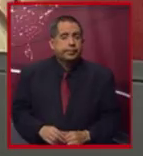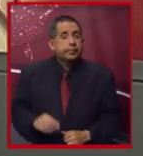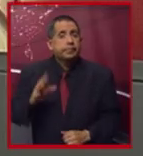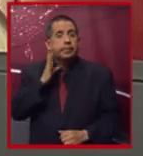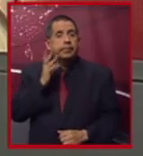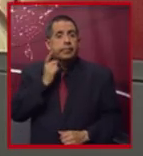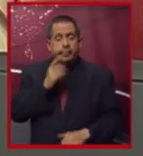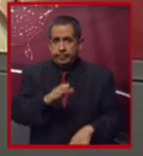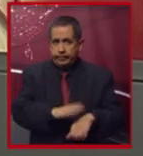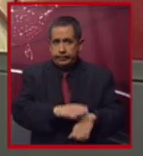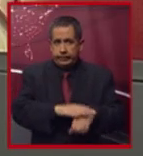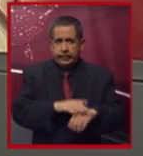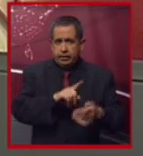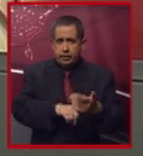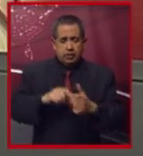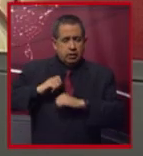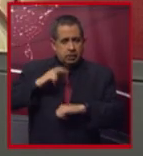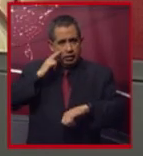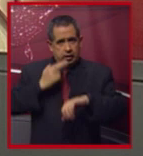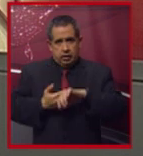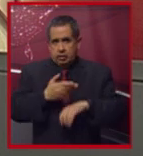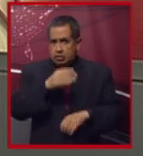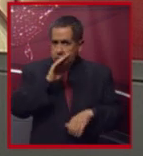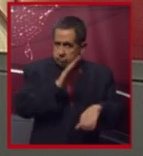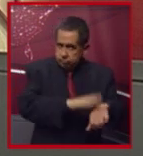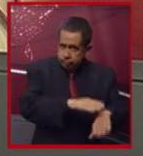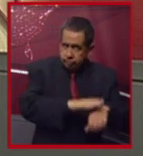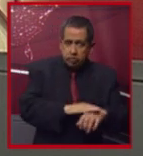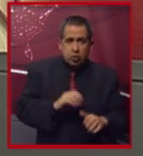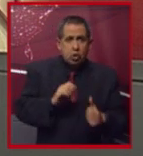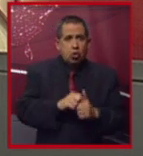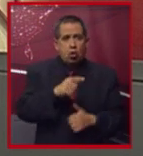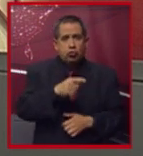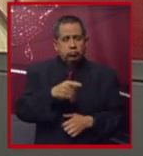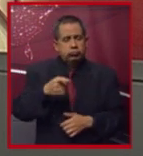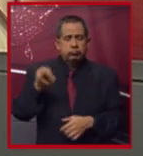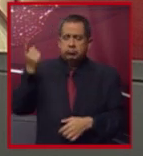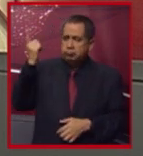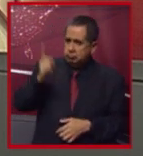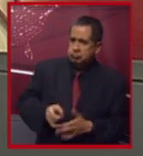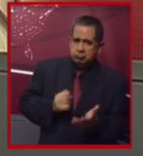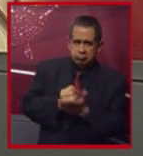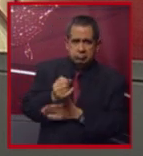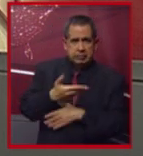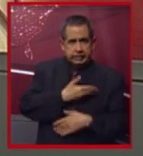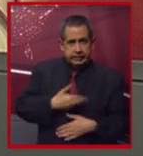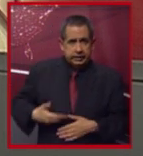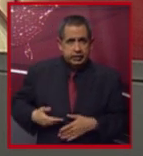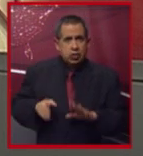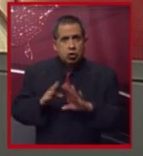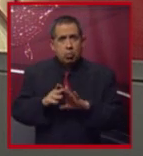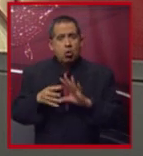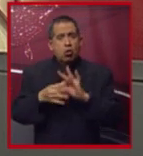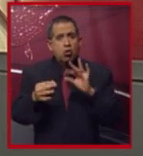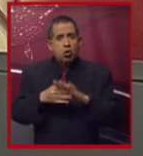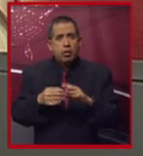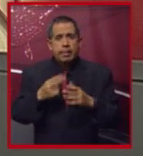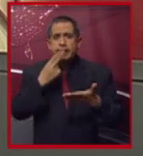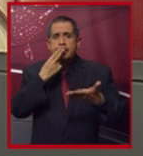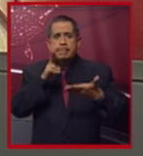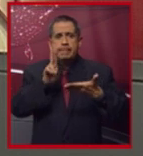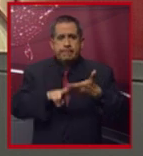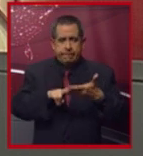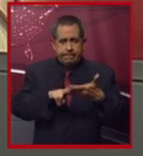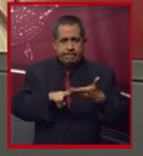Cámara de Diputados exhortó al titular del Ejecutivo Federal para que a través de un decreto presidencial se condene la emisión de una estampilla postal, o